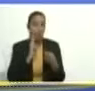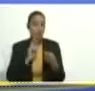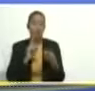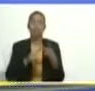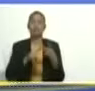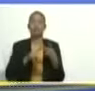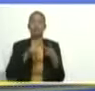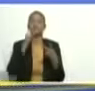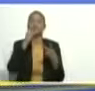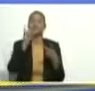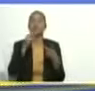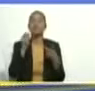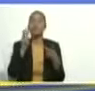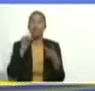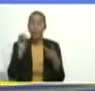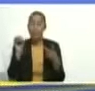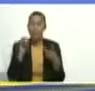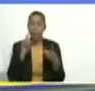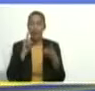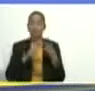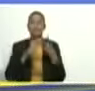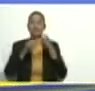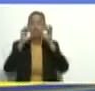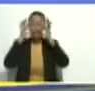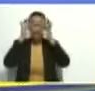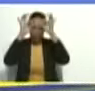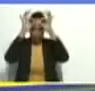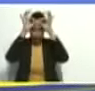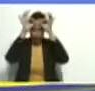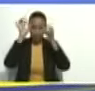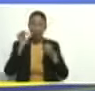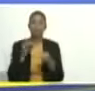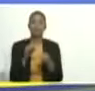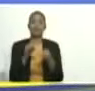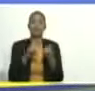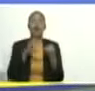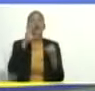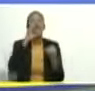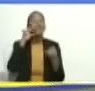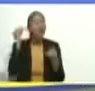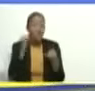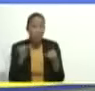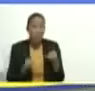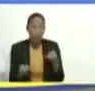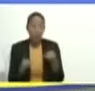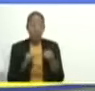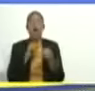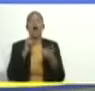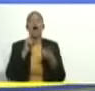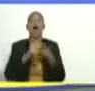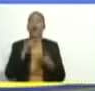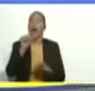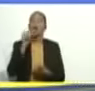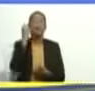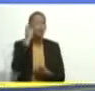Zamora, Simón Rodríguez, Sucre, Rafael Urdaneta, Ana María Campos,